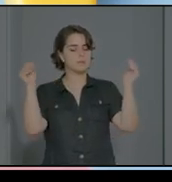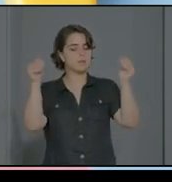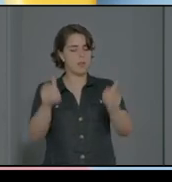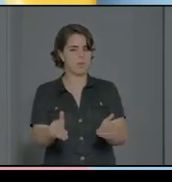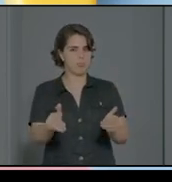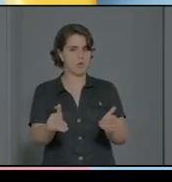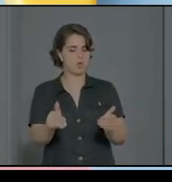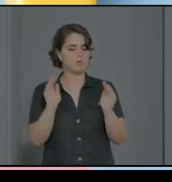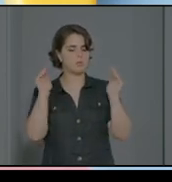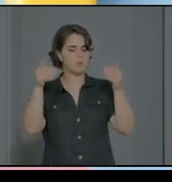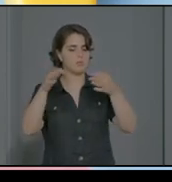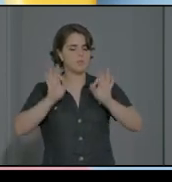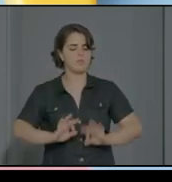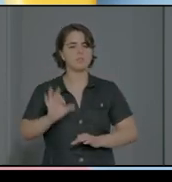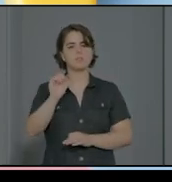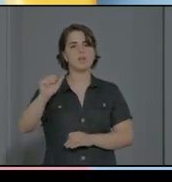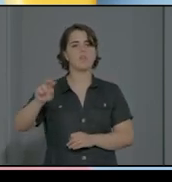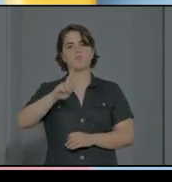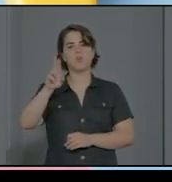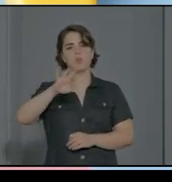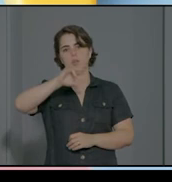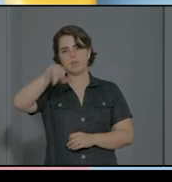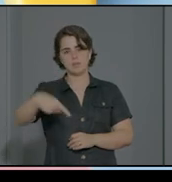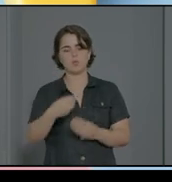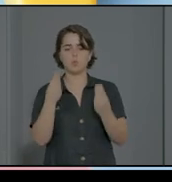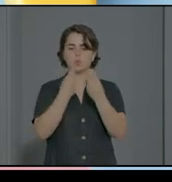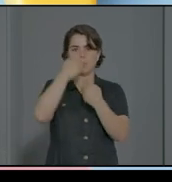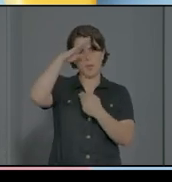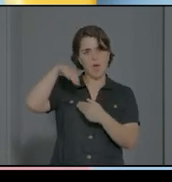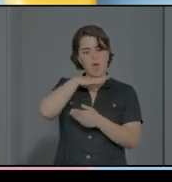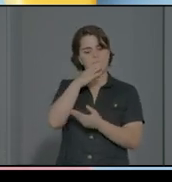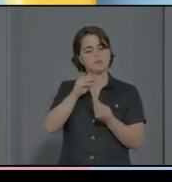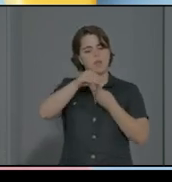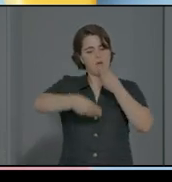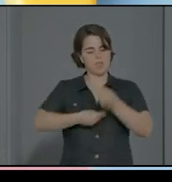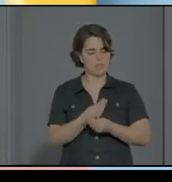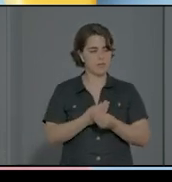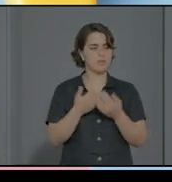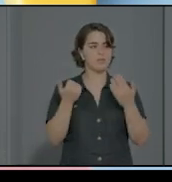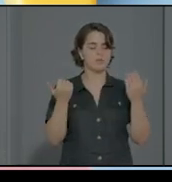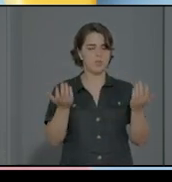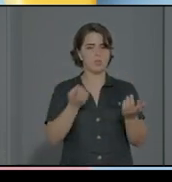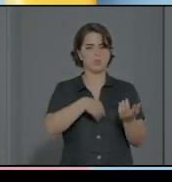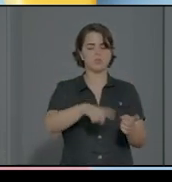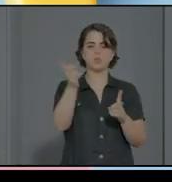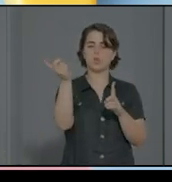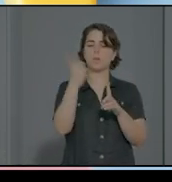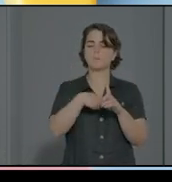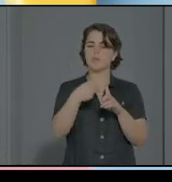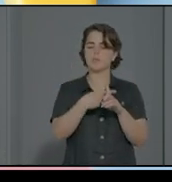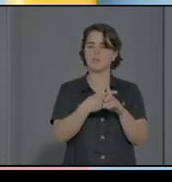savoring realizado con los padres y hemos medido pre y post